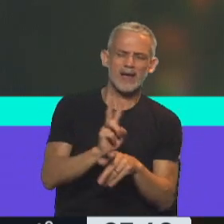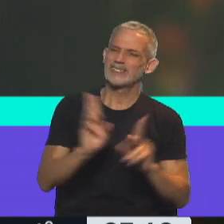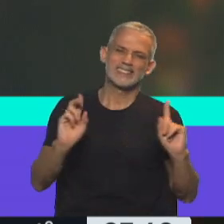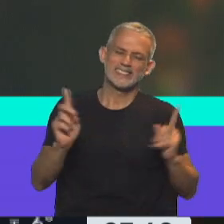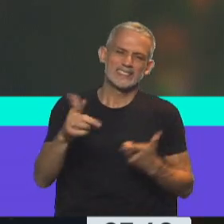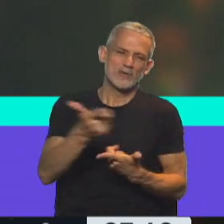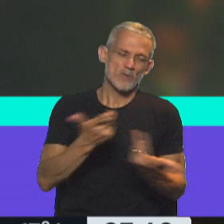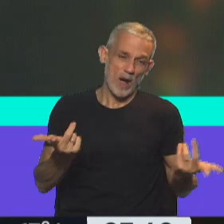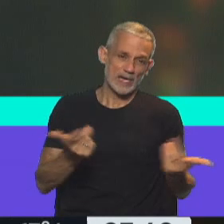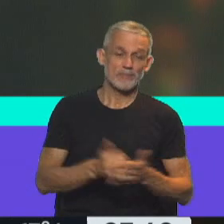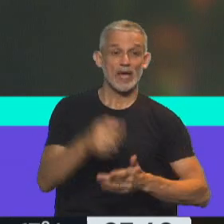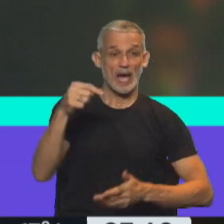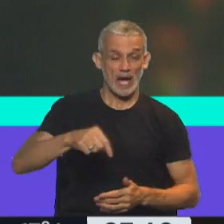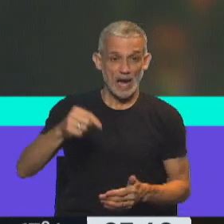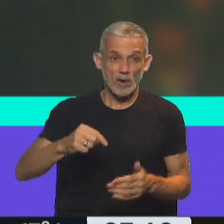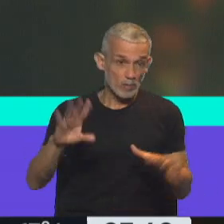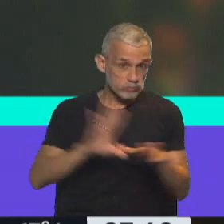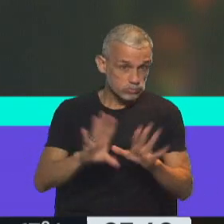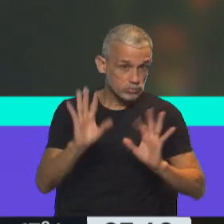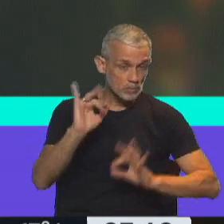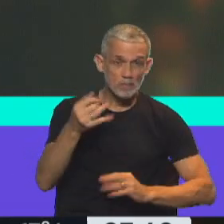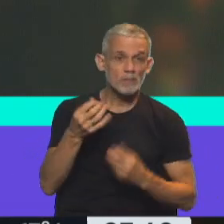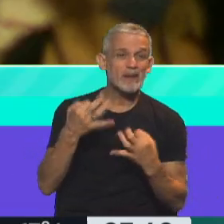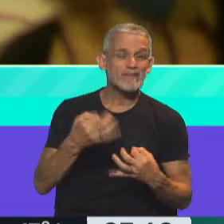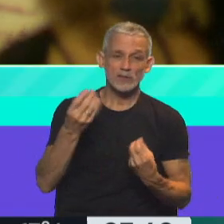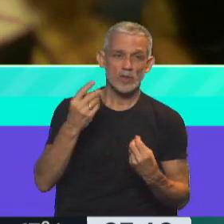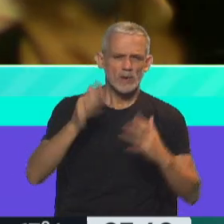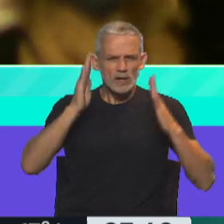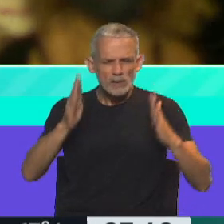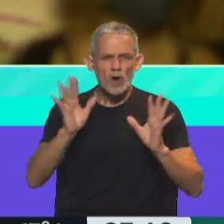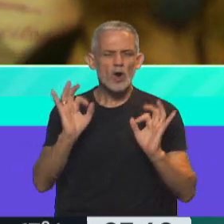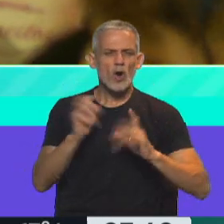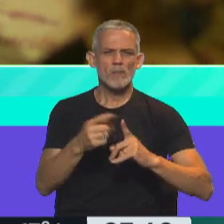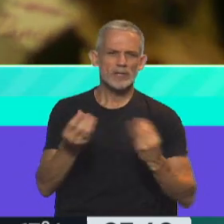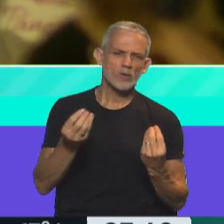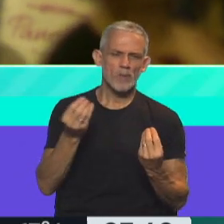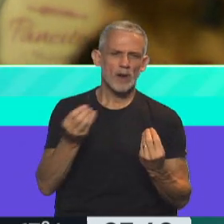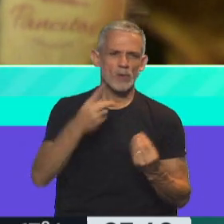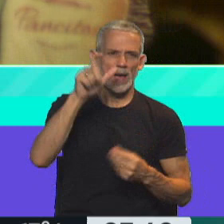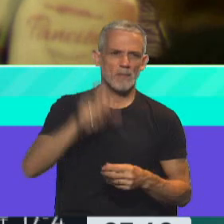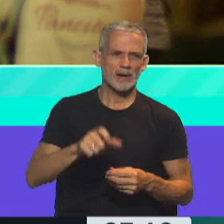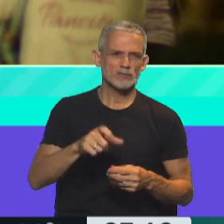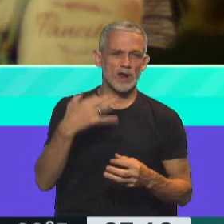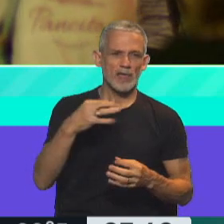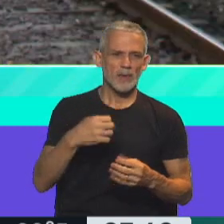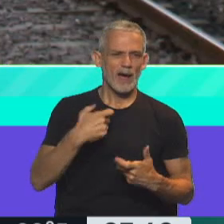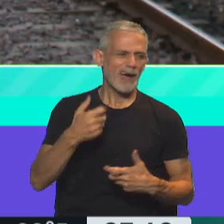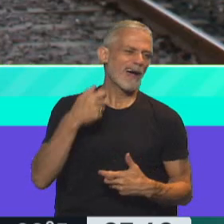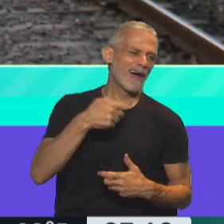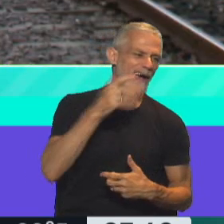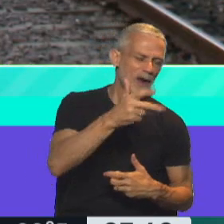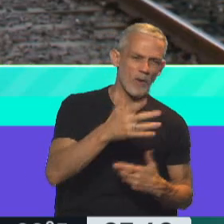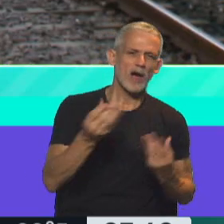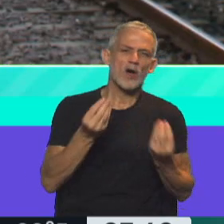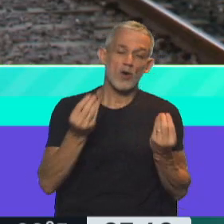estas situaciones ocurran. Ahora, lo ideal sería un abordaje integral para que no haya intención de alguien de cometer un delito. Y para